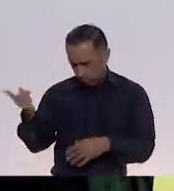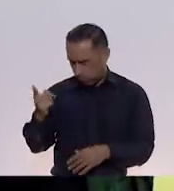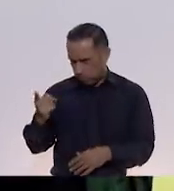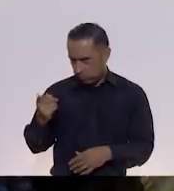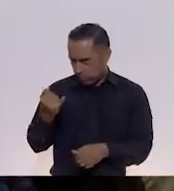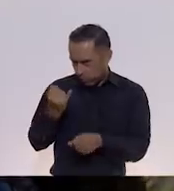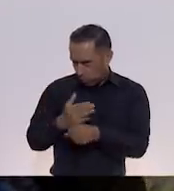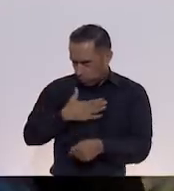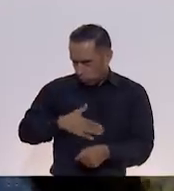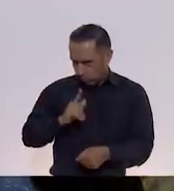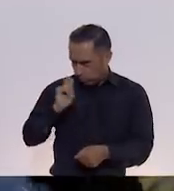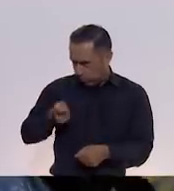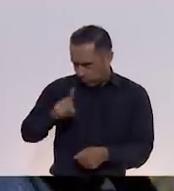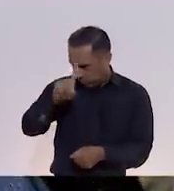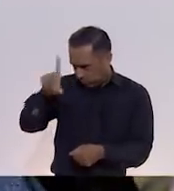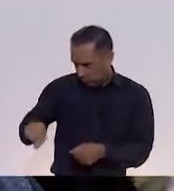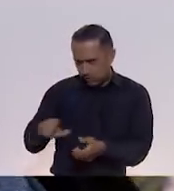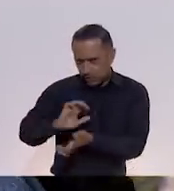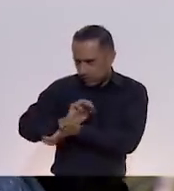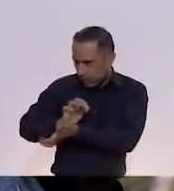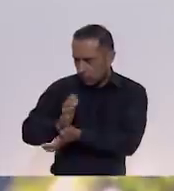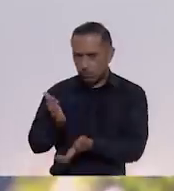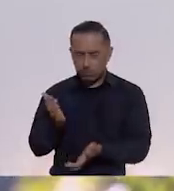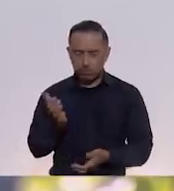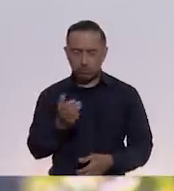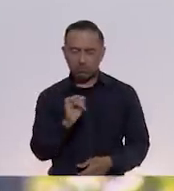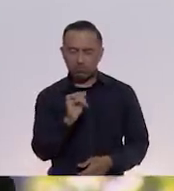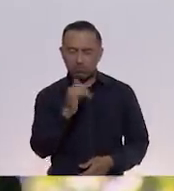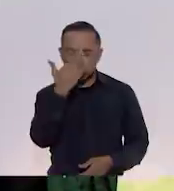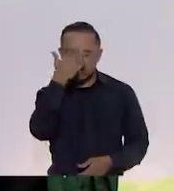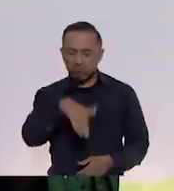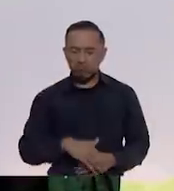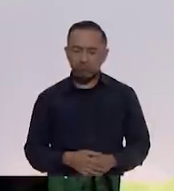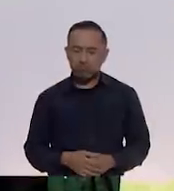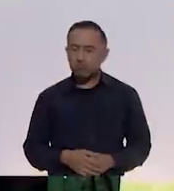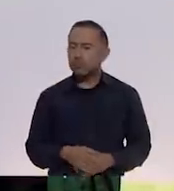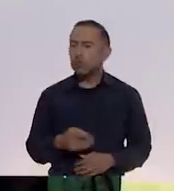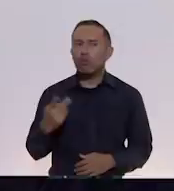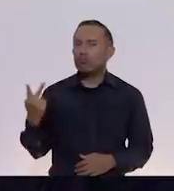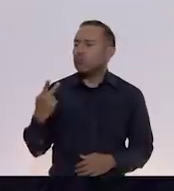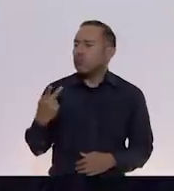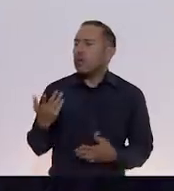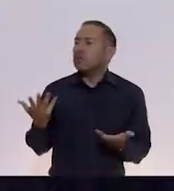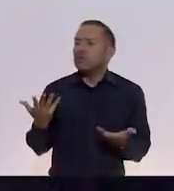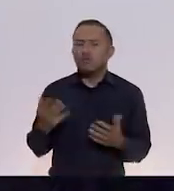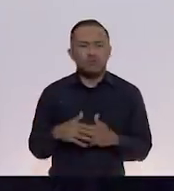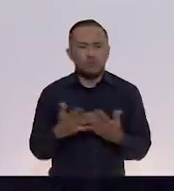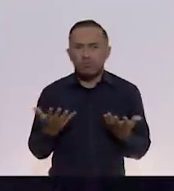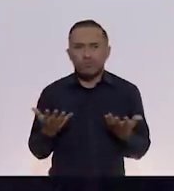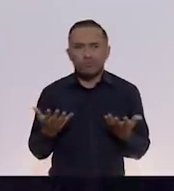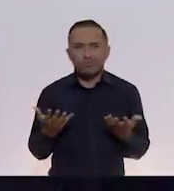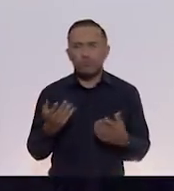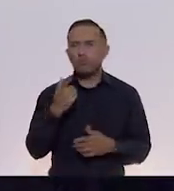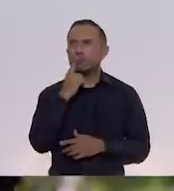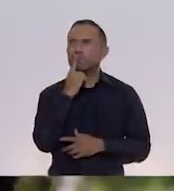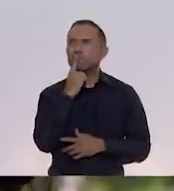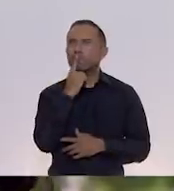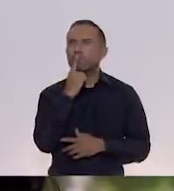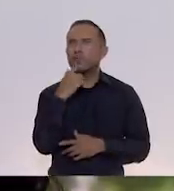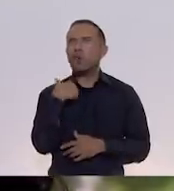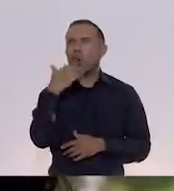Esto es discriminación. Ya sé. ¿Qué vamos a hacer o qué? Yo conozco a alguien que puede